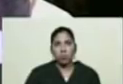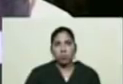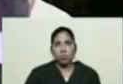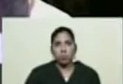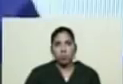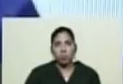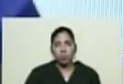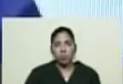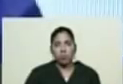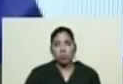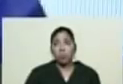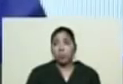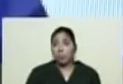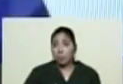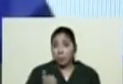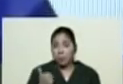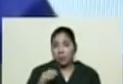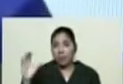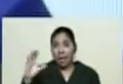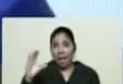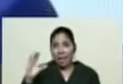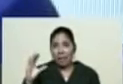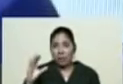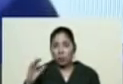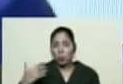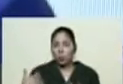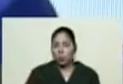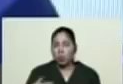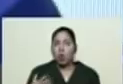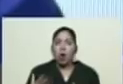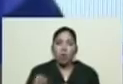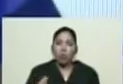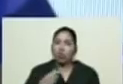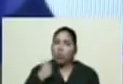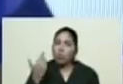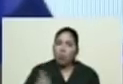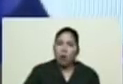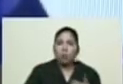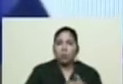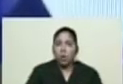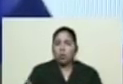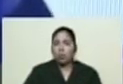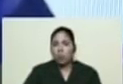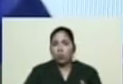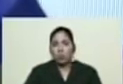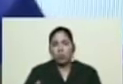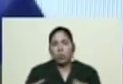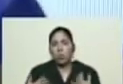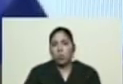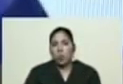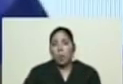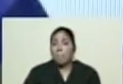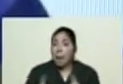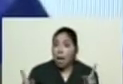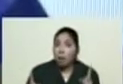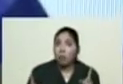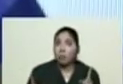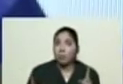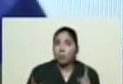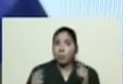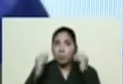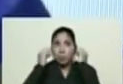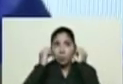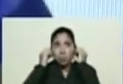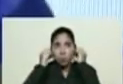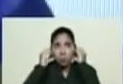Ese Caracazo que costó tantas víctimas, tanta muerte, pero que hizo que